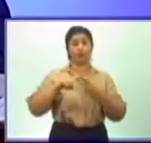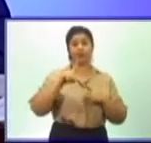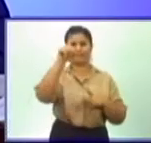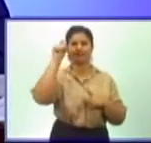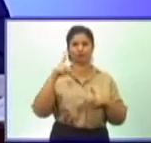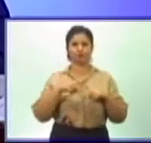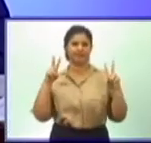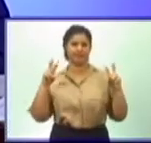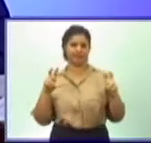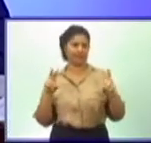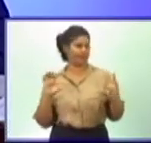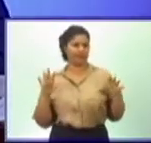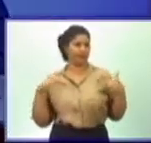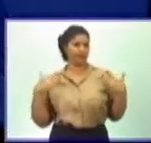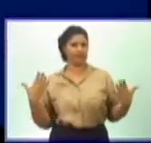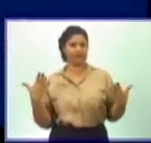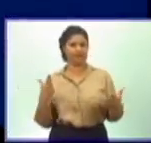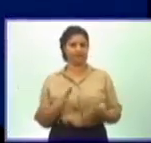Tartufo. Veamos.